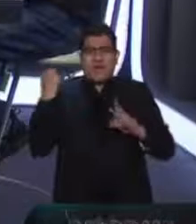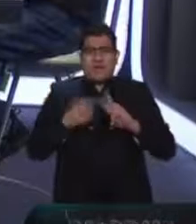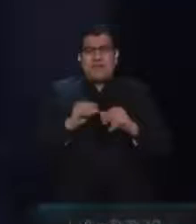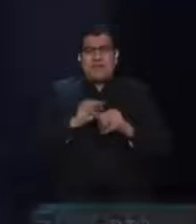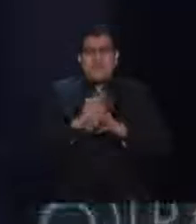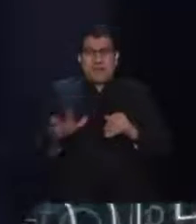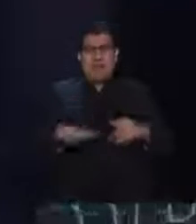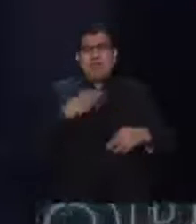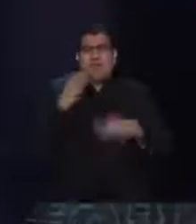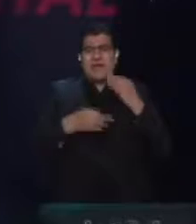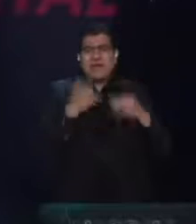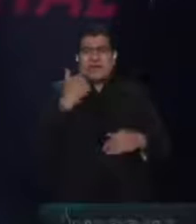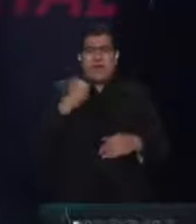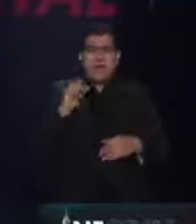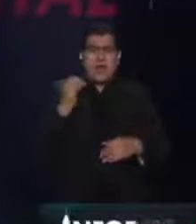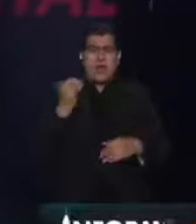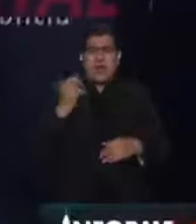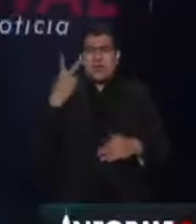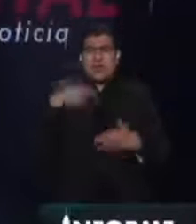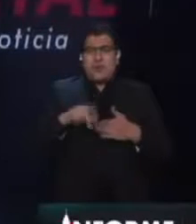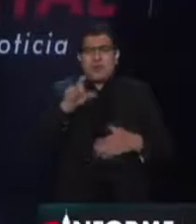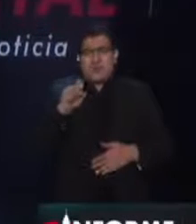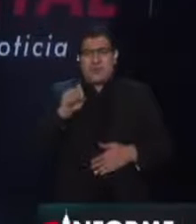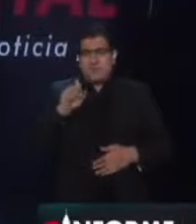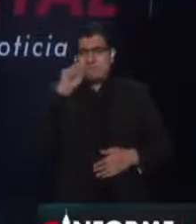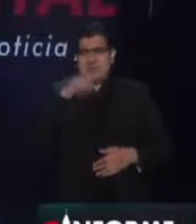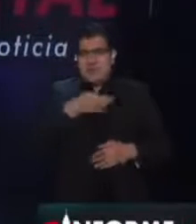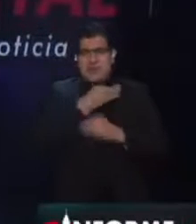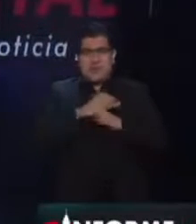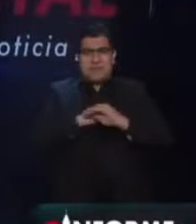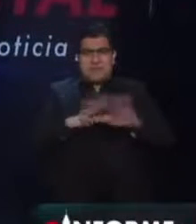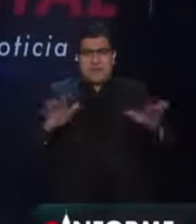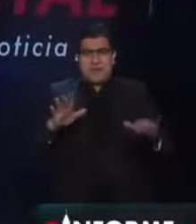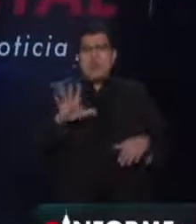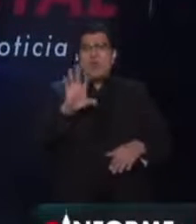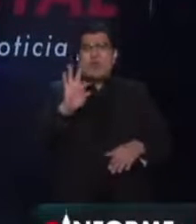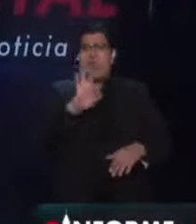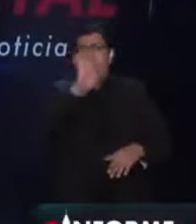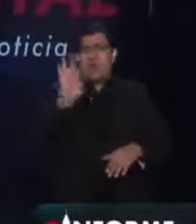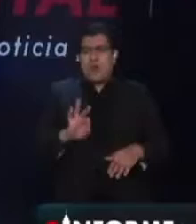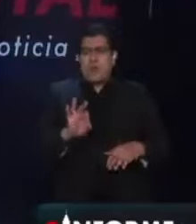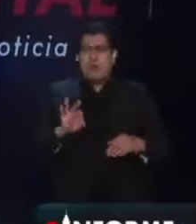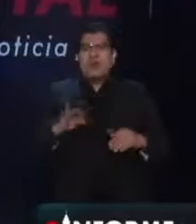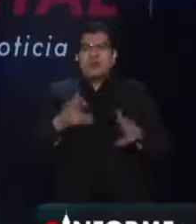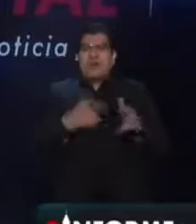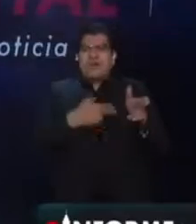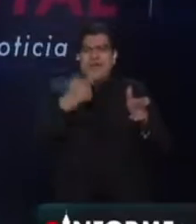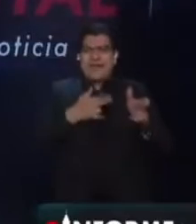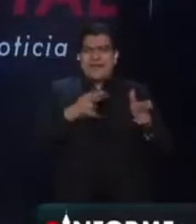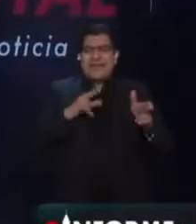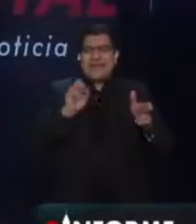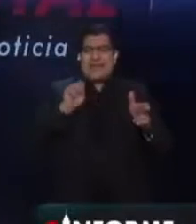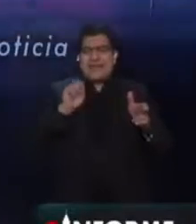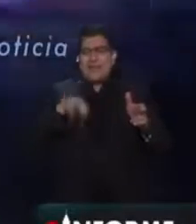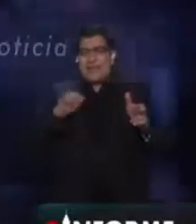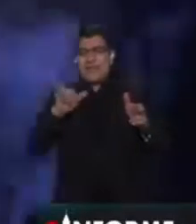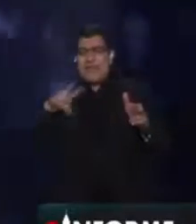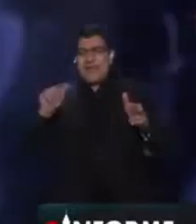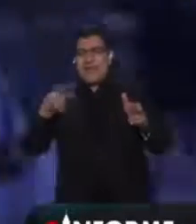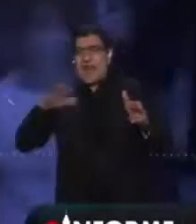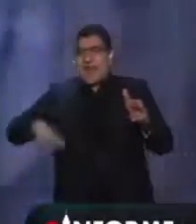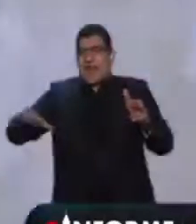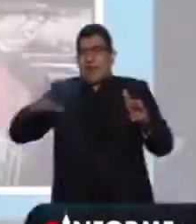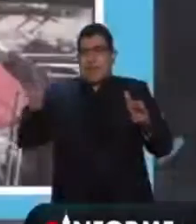la pandemia. 7 de octubre de 2020 se publica que 40% de la vía del Tren Maya estaba ocupada por barrios